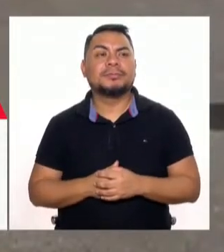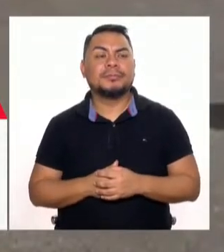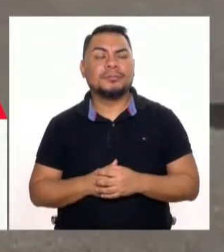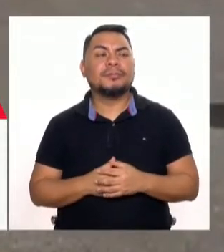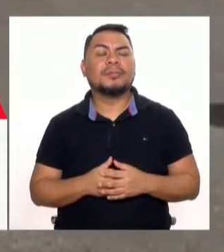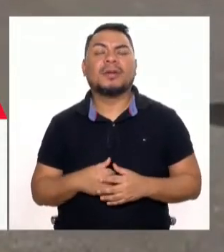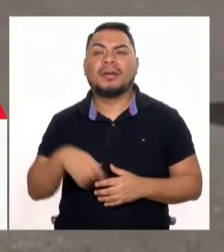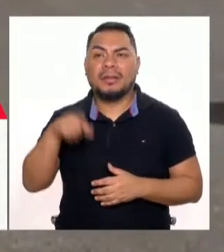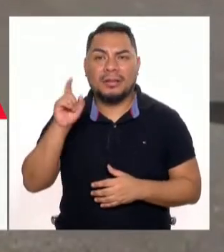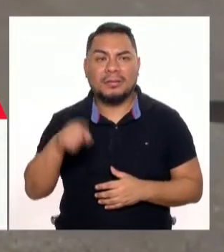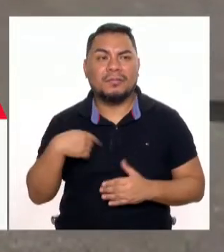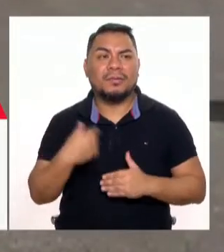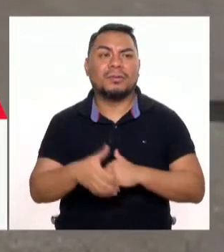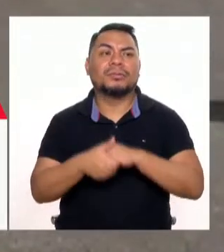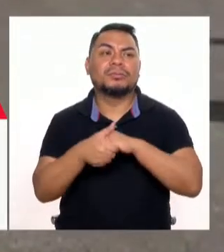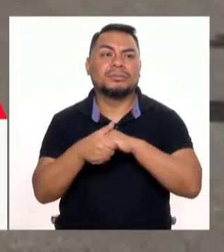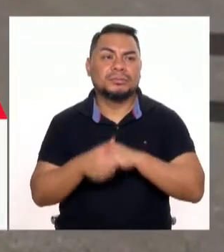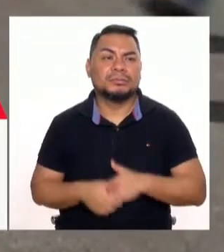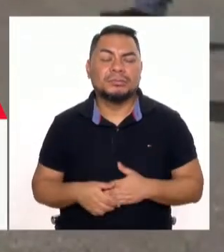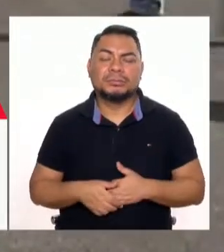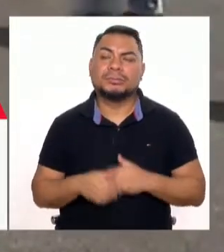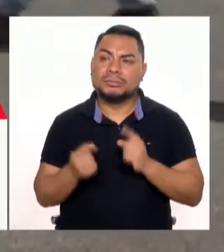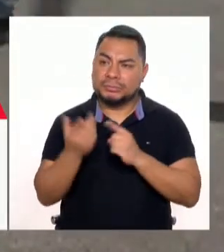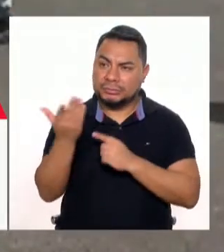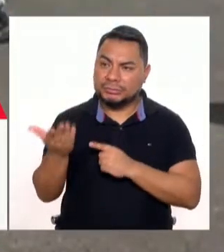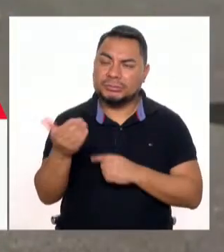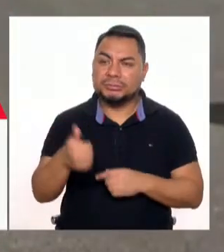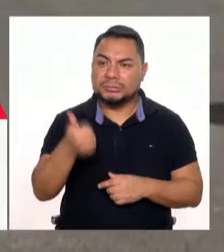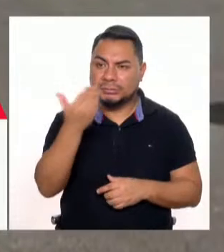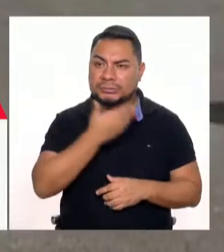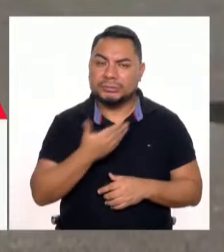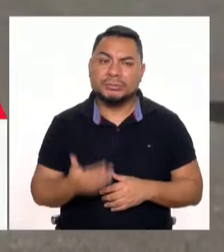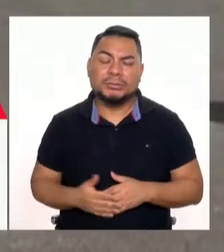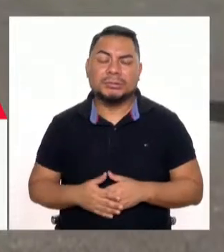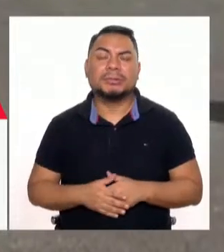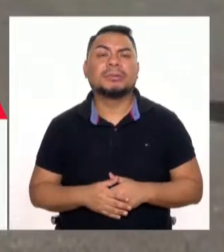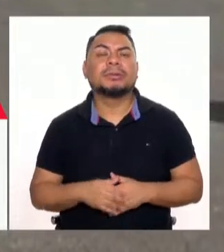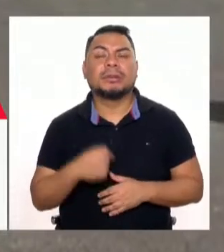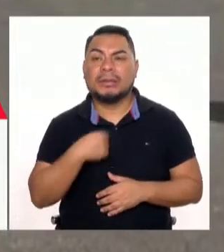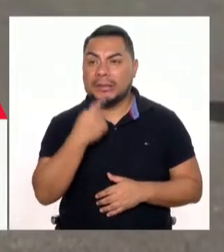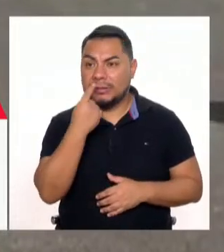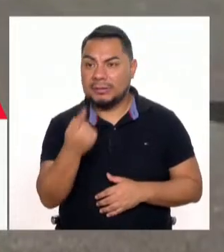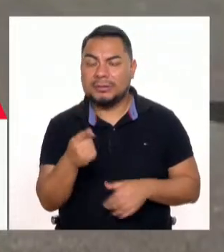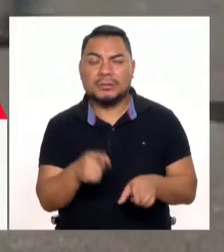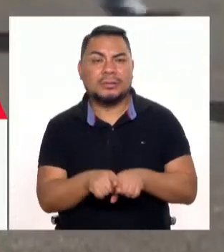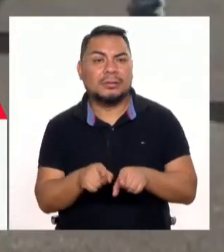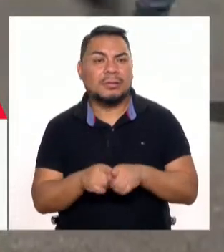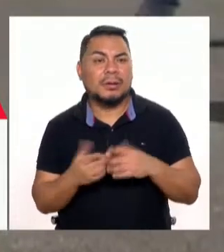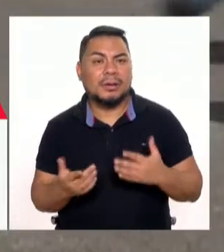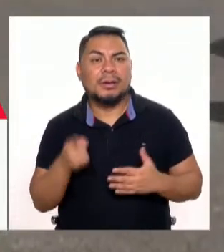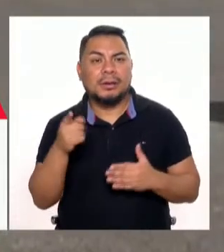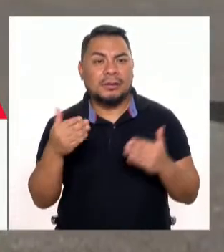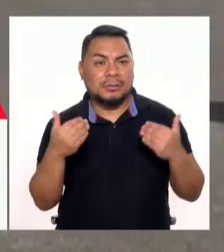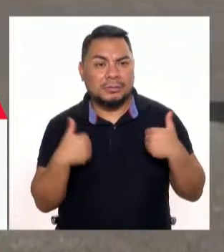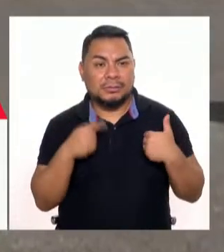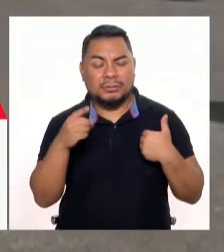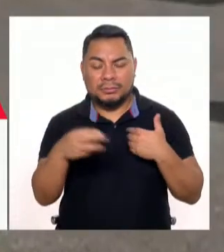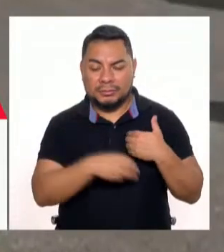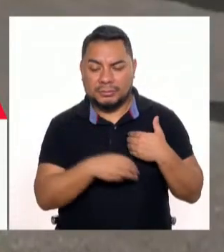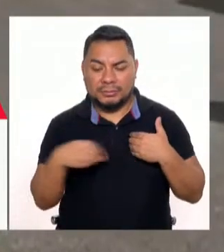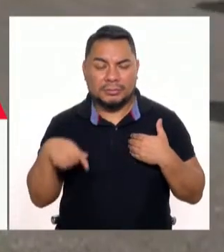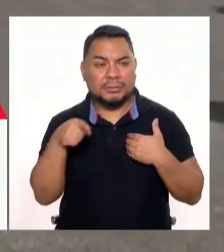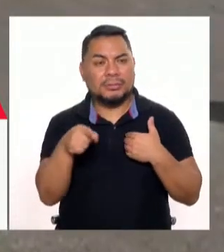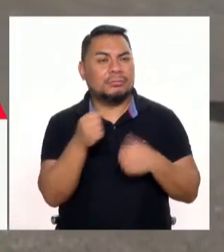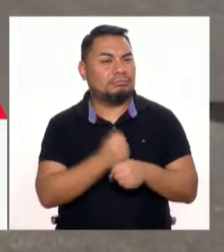debo saludar por su intermedio presidenta y decirle también que tiene usted una ministra